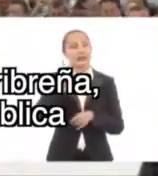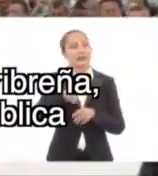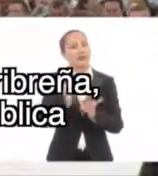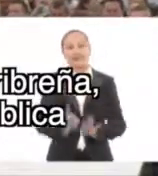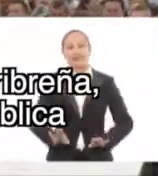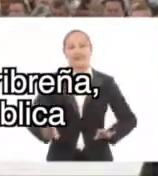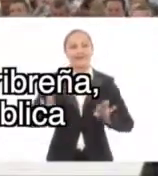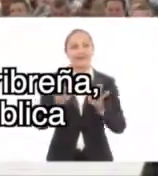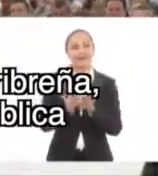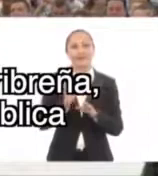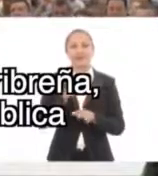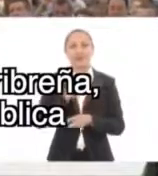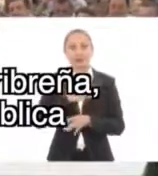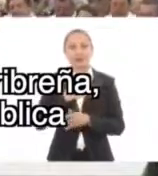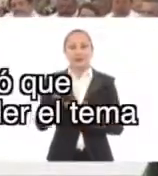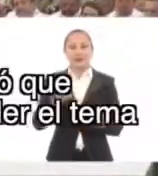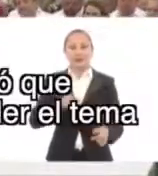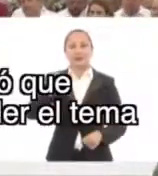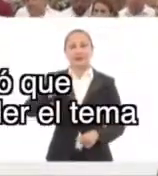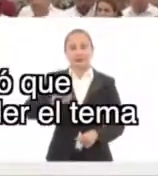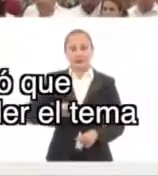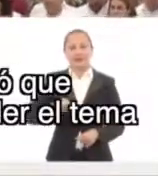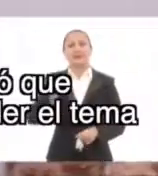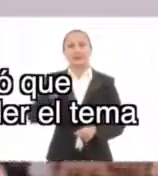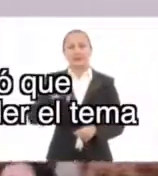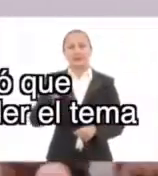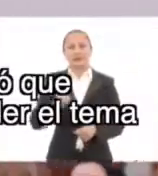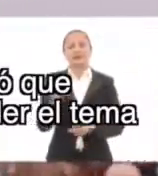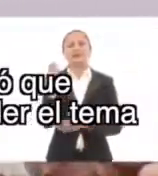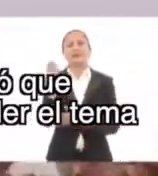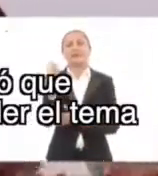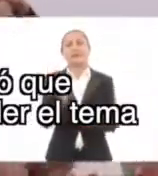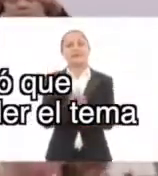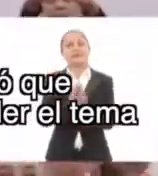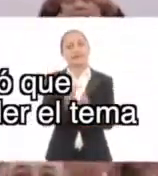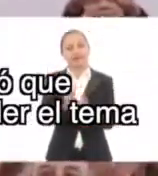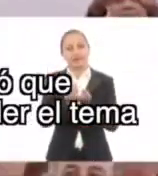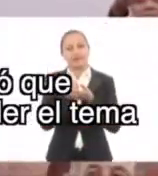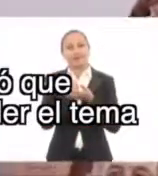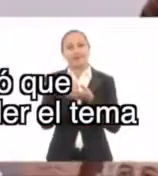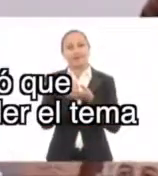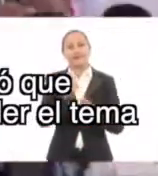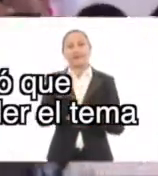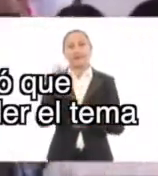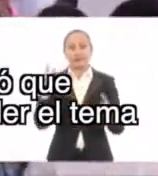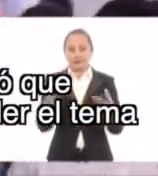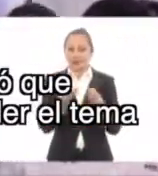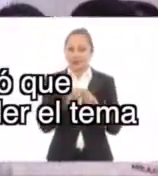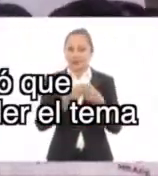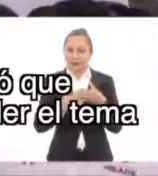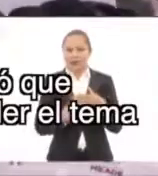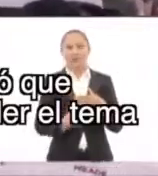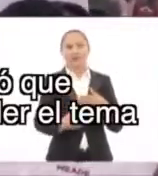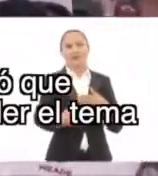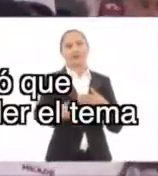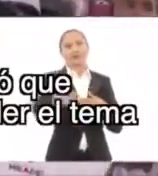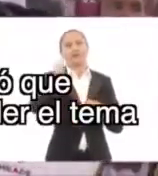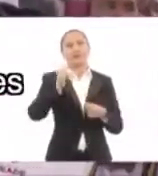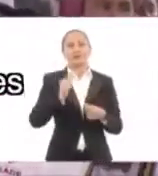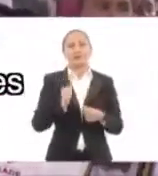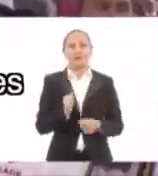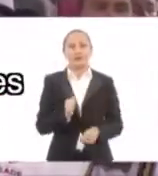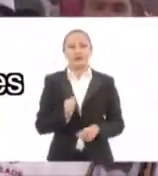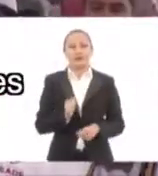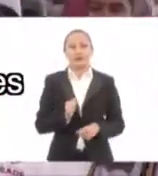Curibreña, candidato a la presidencia de la República de la coalición Todos por México, advirtió que mantendrá al ejército en las calles para atender el tema